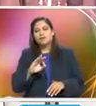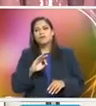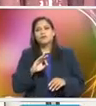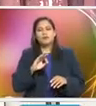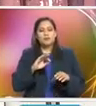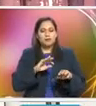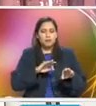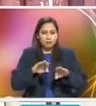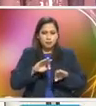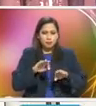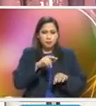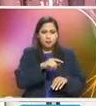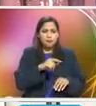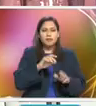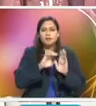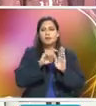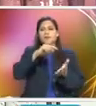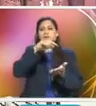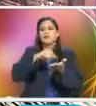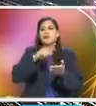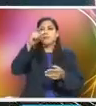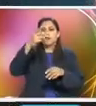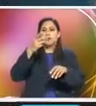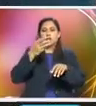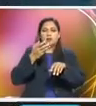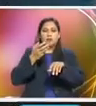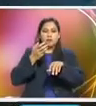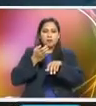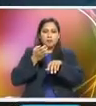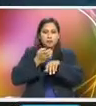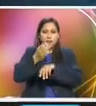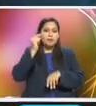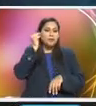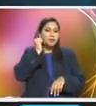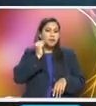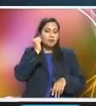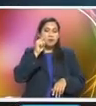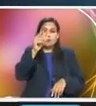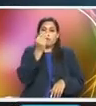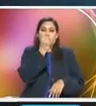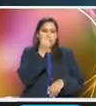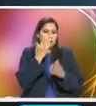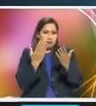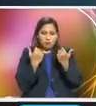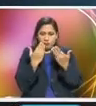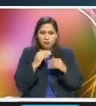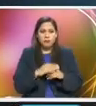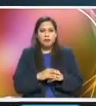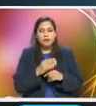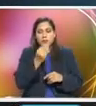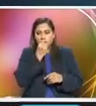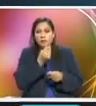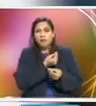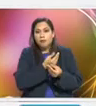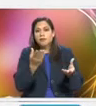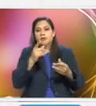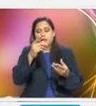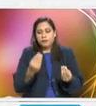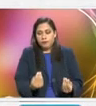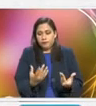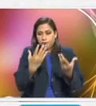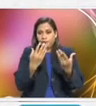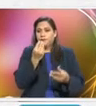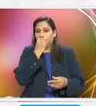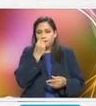Sí. Hay niños en localidades, por ejemplo, en la Sierra Alta de Guerrero, donde no existe el acceso físico ni siquiera a estos alimentos, no se producen